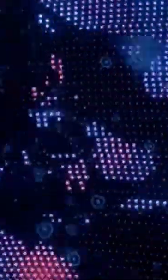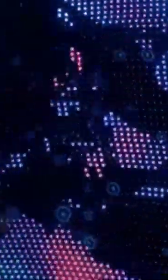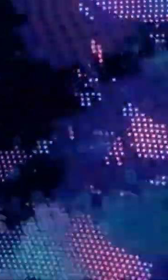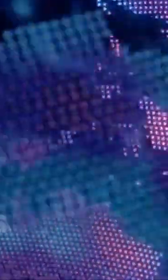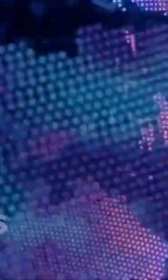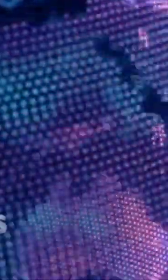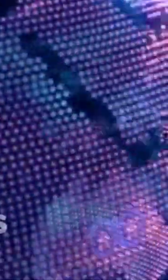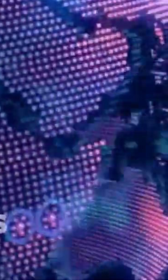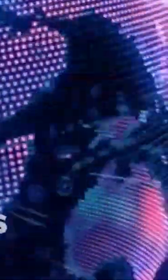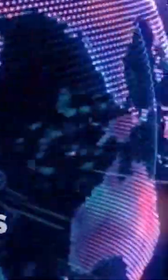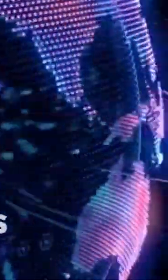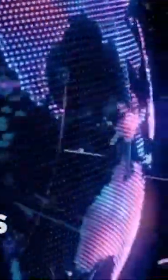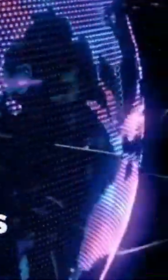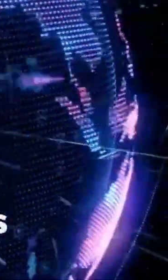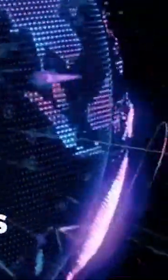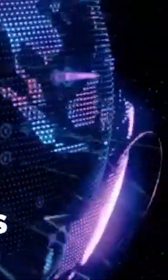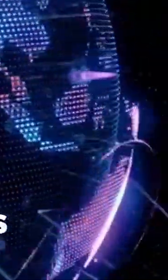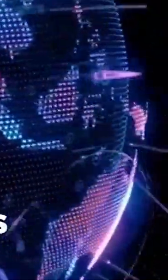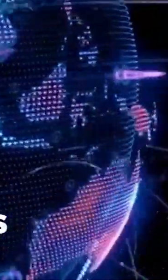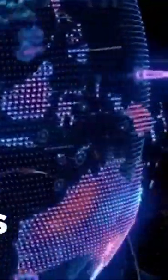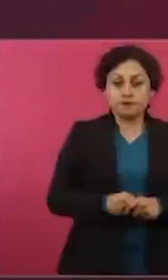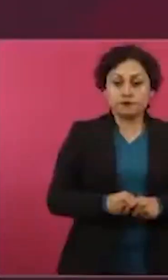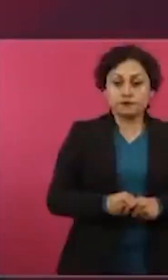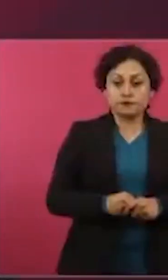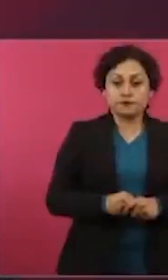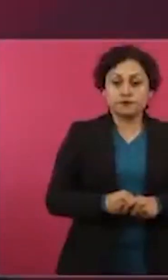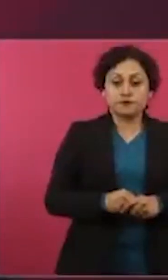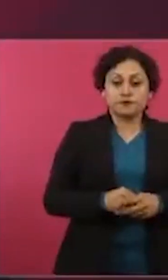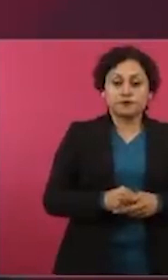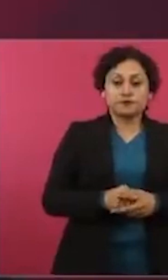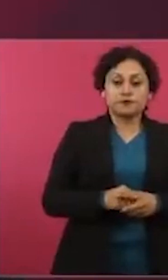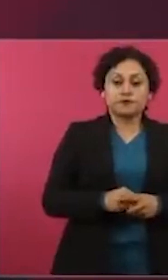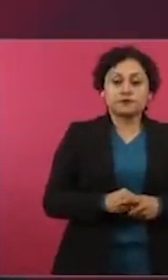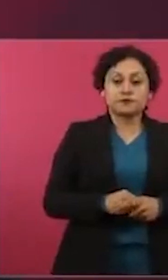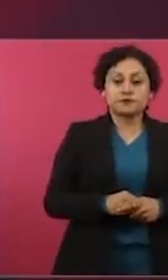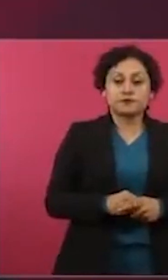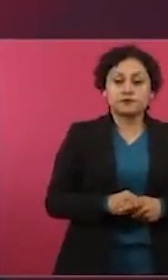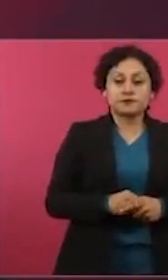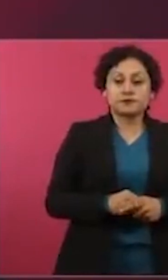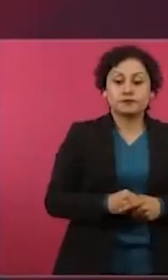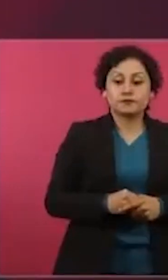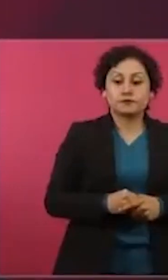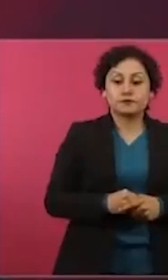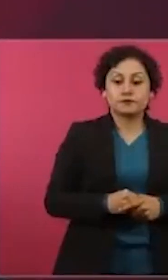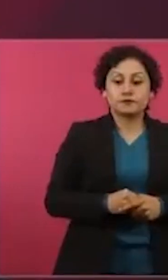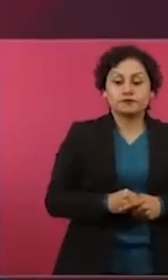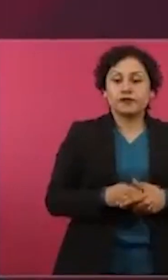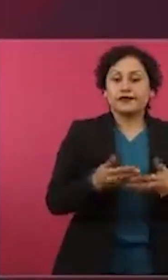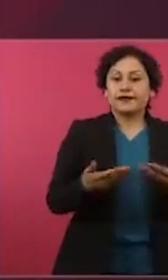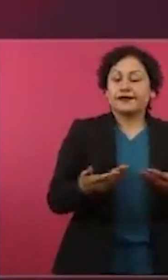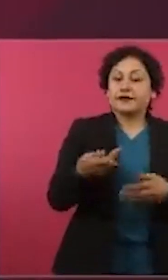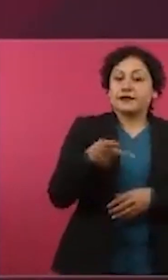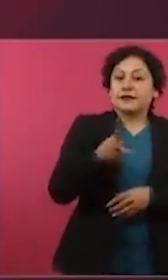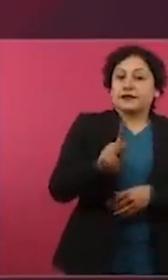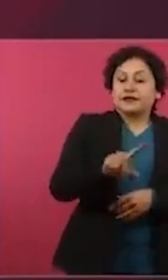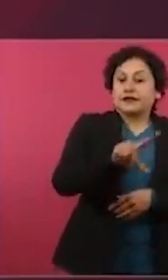Este es un corte informativo de Collito Noticias. No tengo por qué ofrecer disculpas, dice AMLO, tras omitir hablar